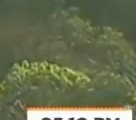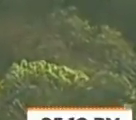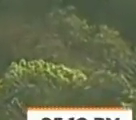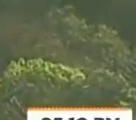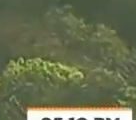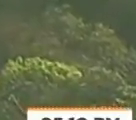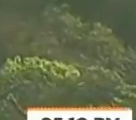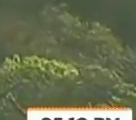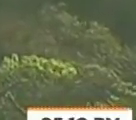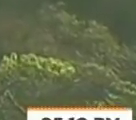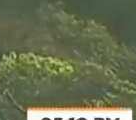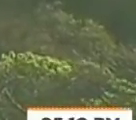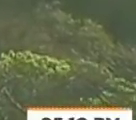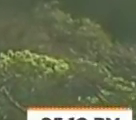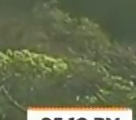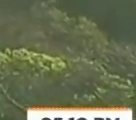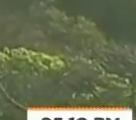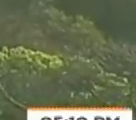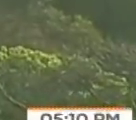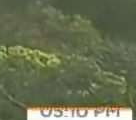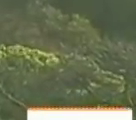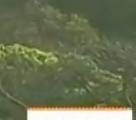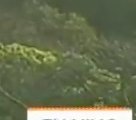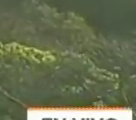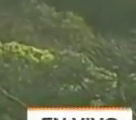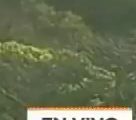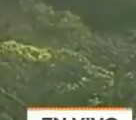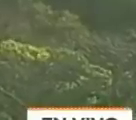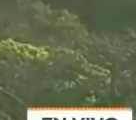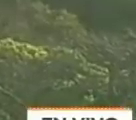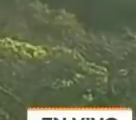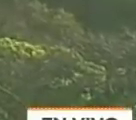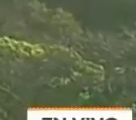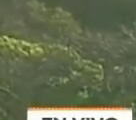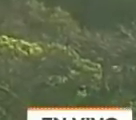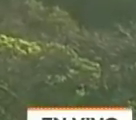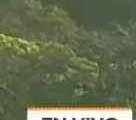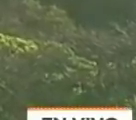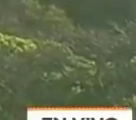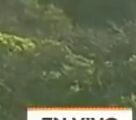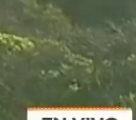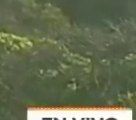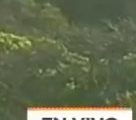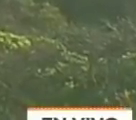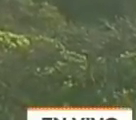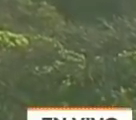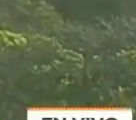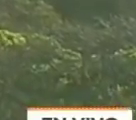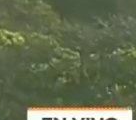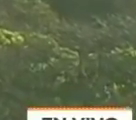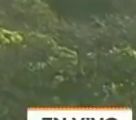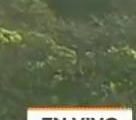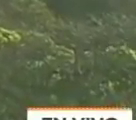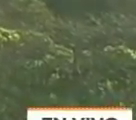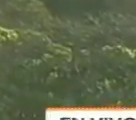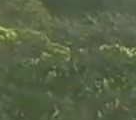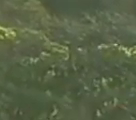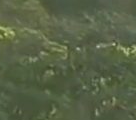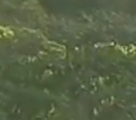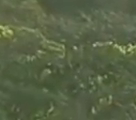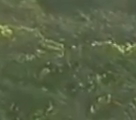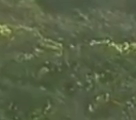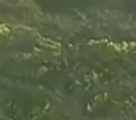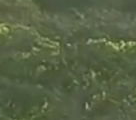Desde el Palacio de Gobierno, donde en tan solo minutos el jefe de Estado venezolano va a dar inicio a un importante acto